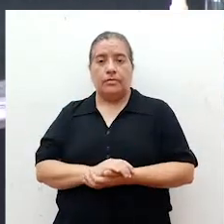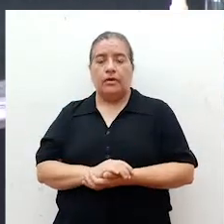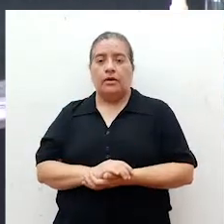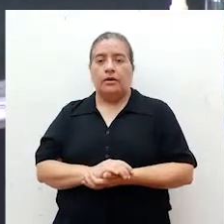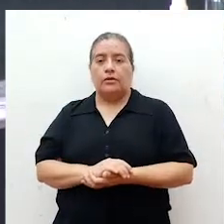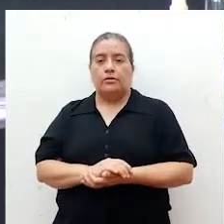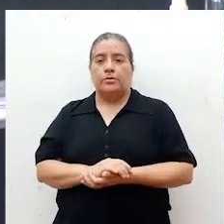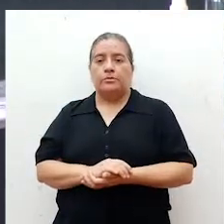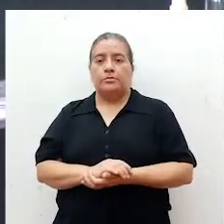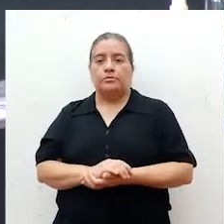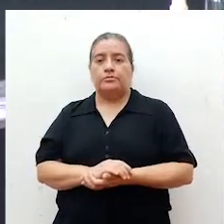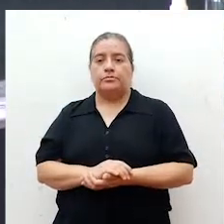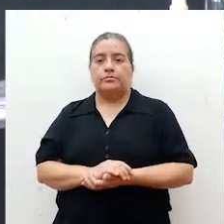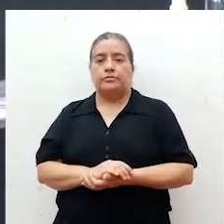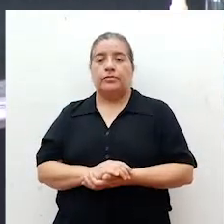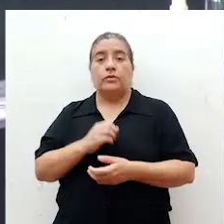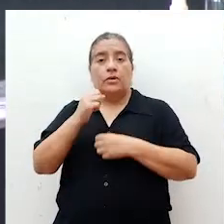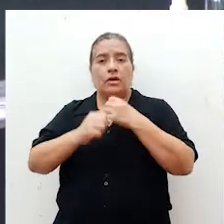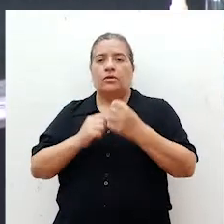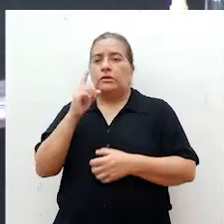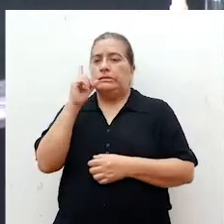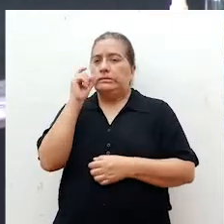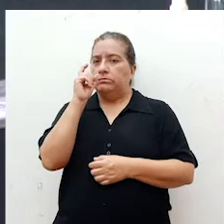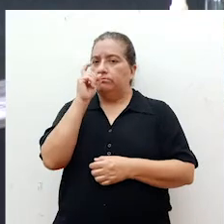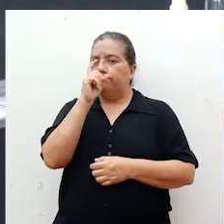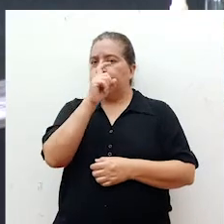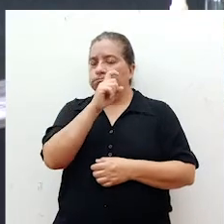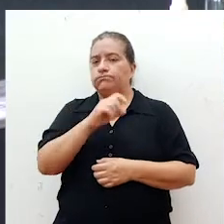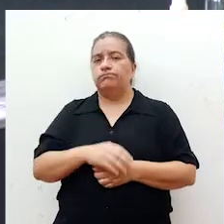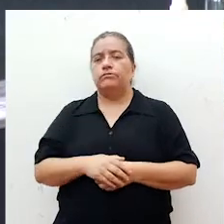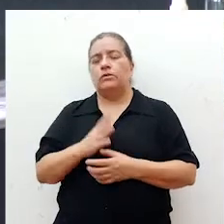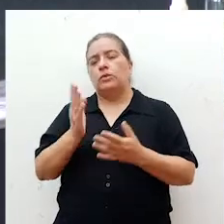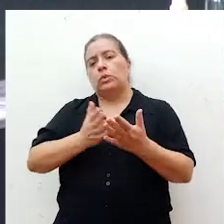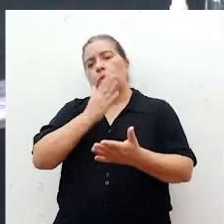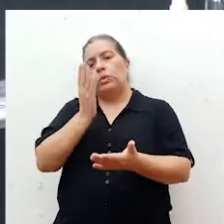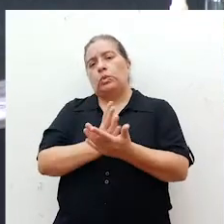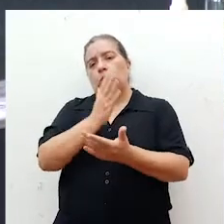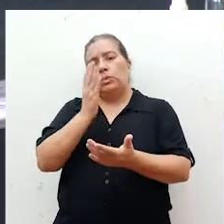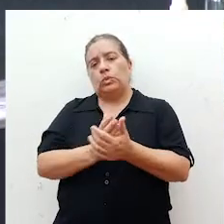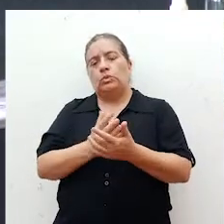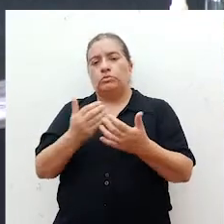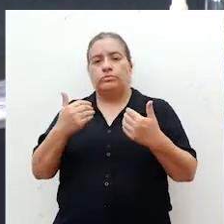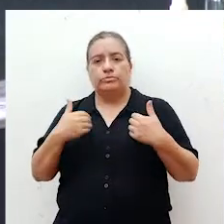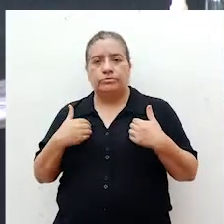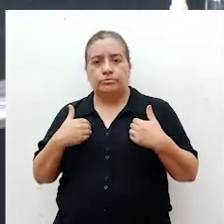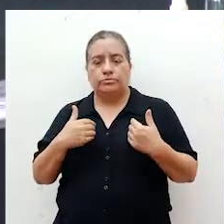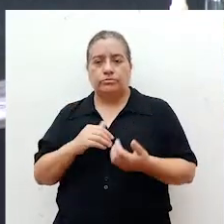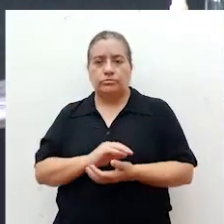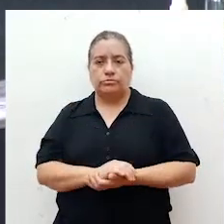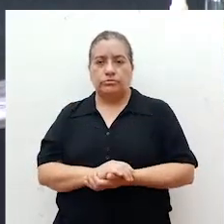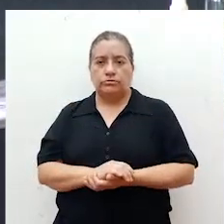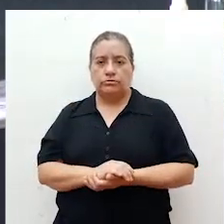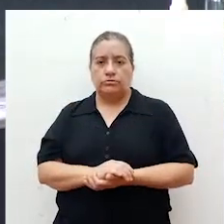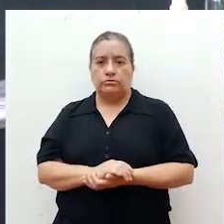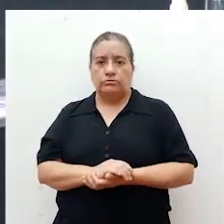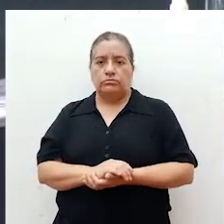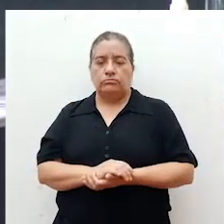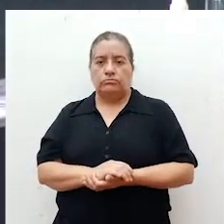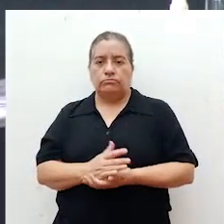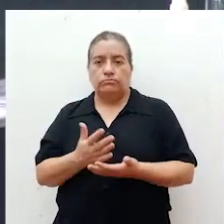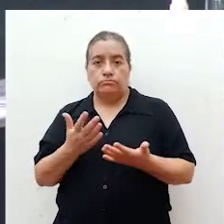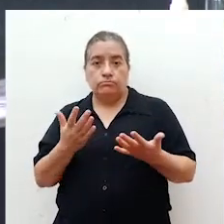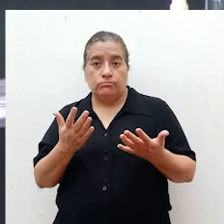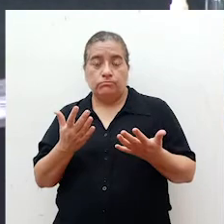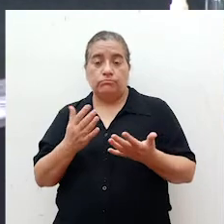Probablemente este año sea uno de los años más difíciles, más dramáticos que